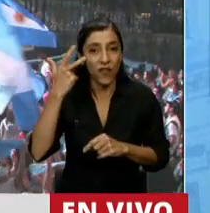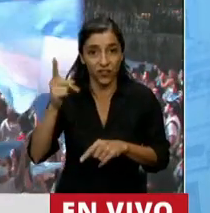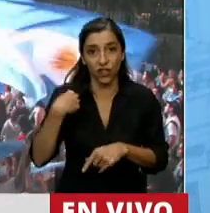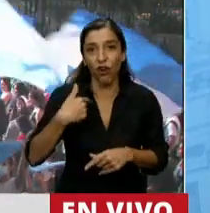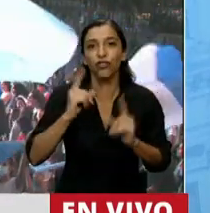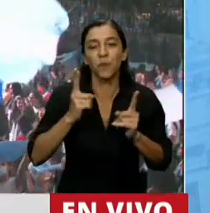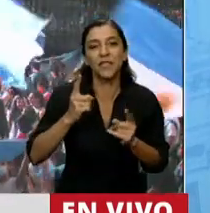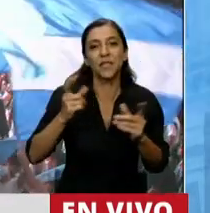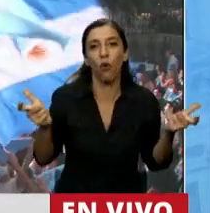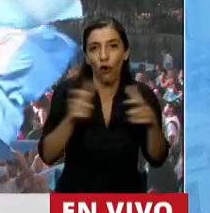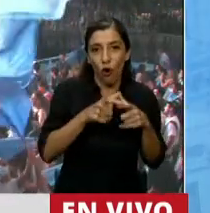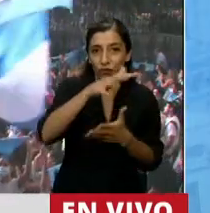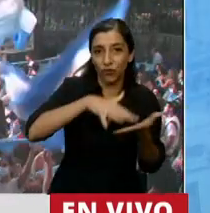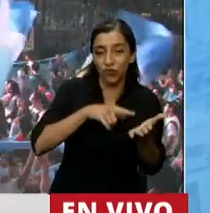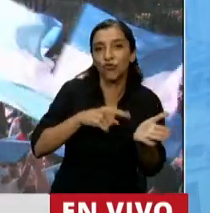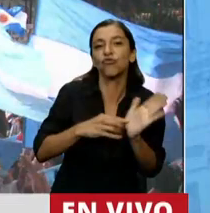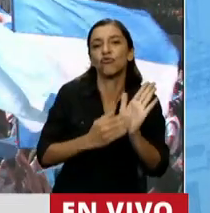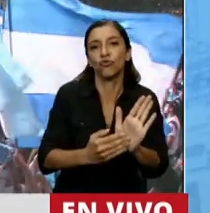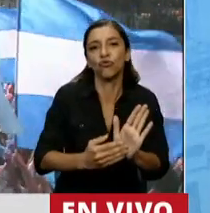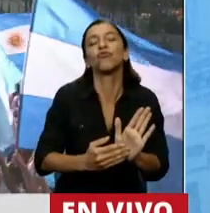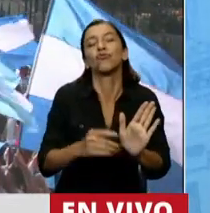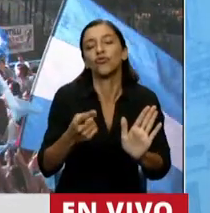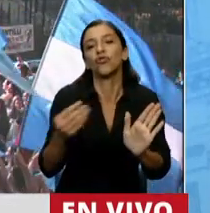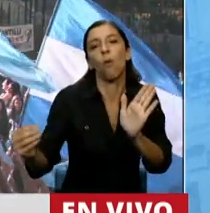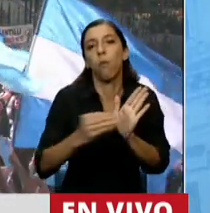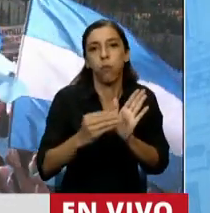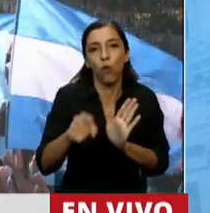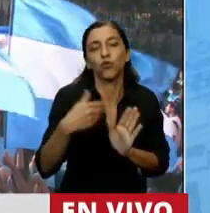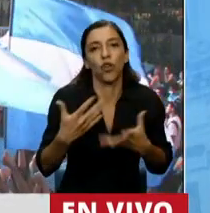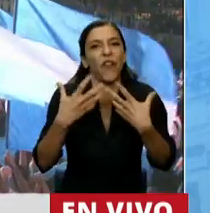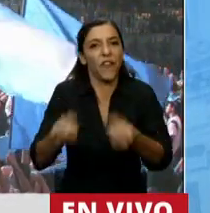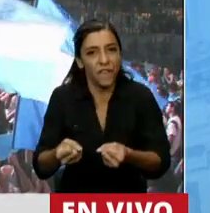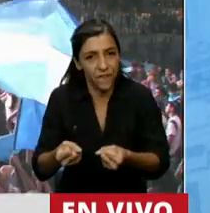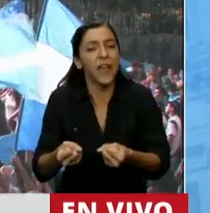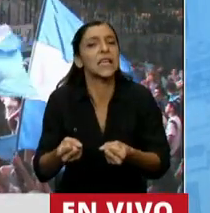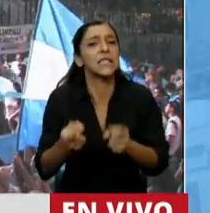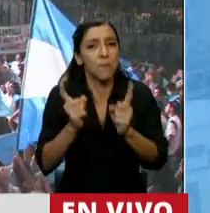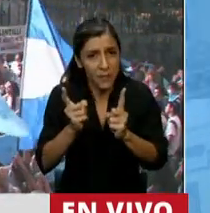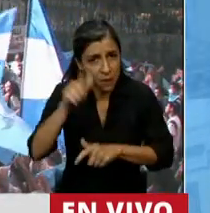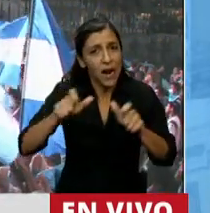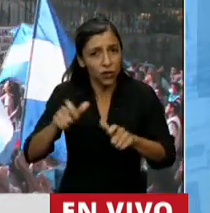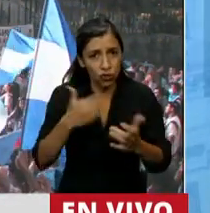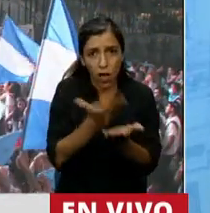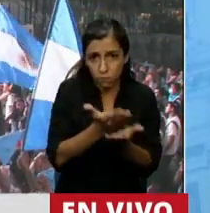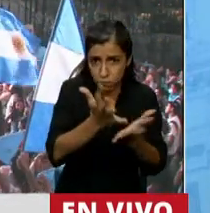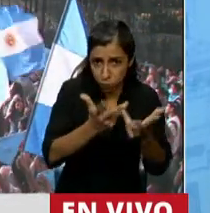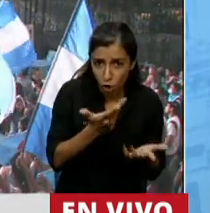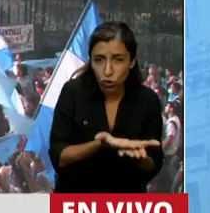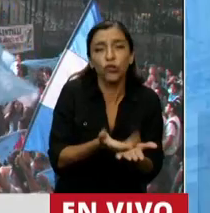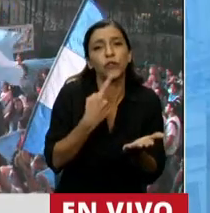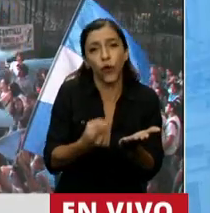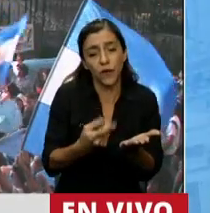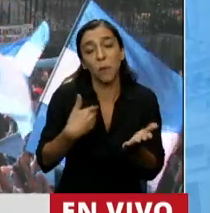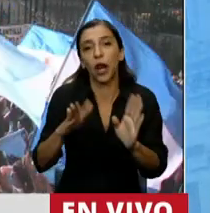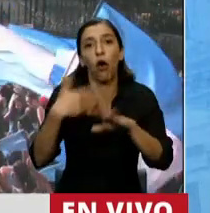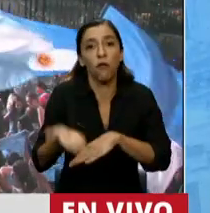comisiones, que es defensa que es llevada adelante por muchos de los impulsores de la ley, pero no así por muchos de los que expusieron en el